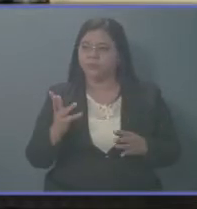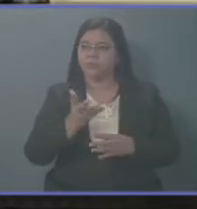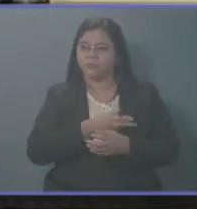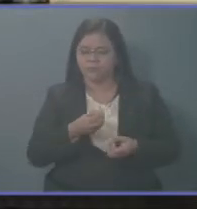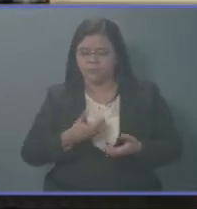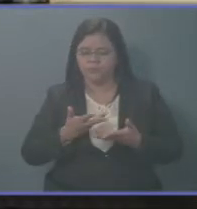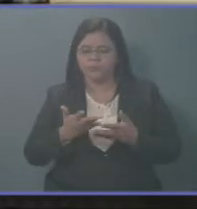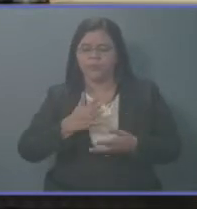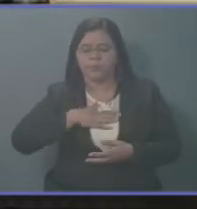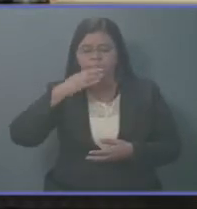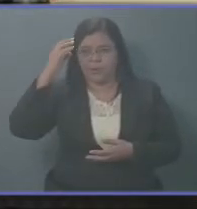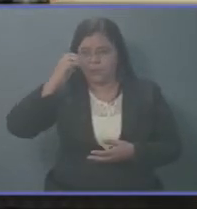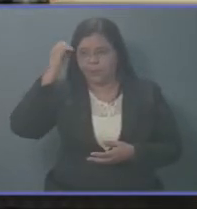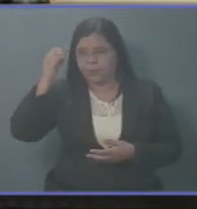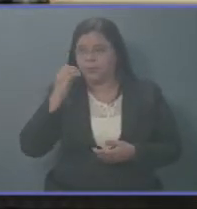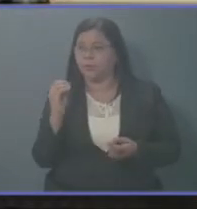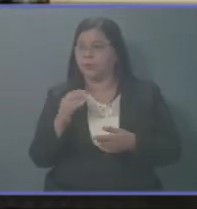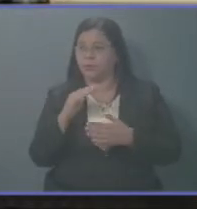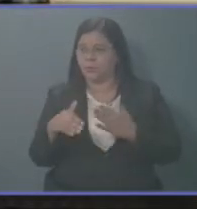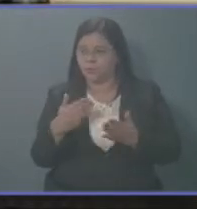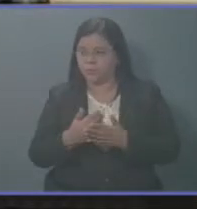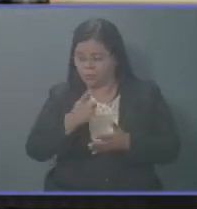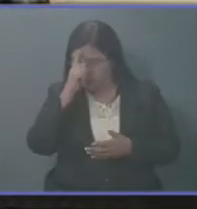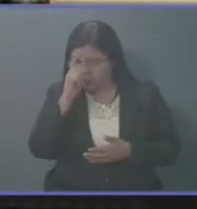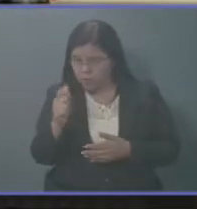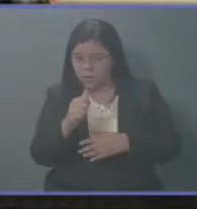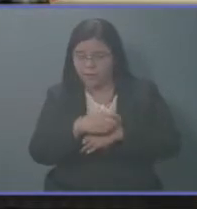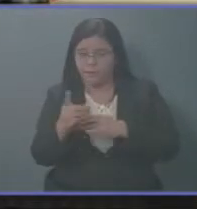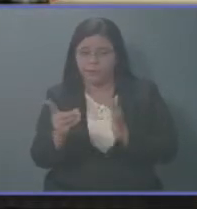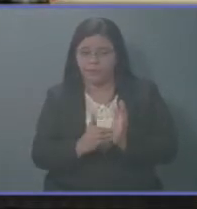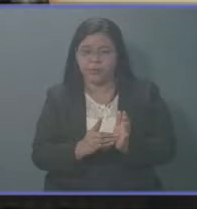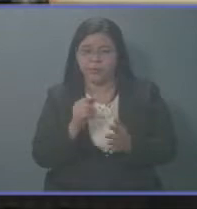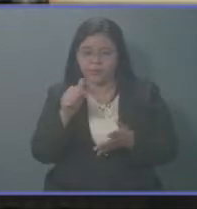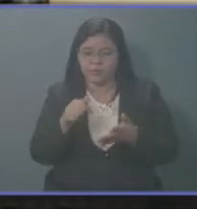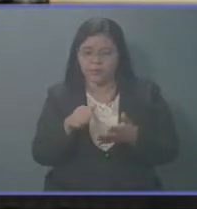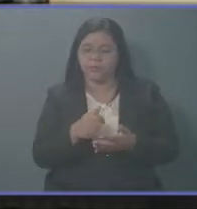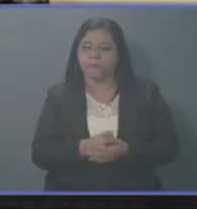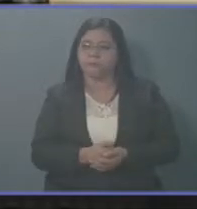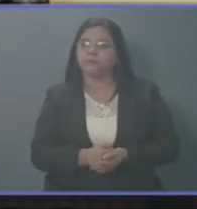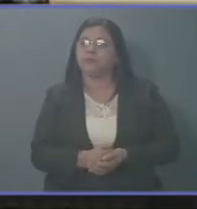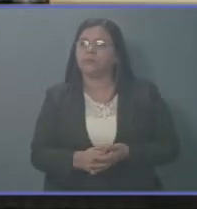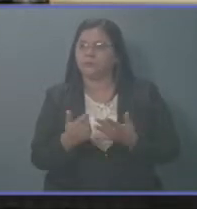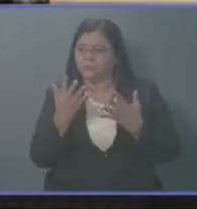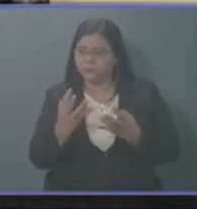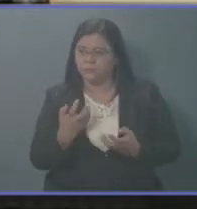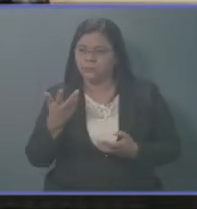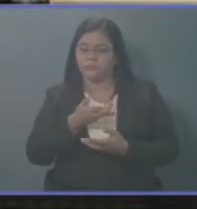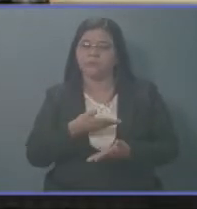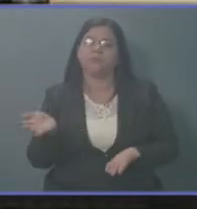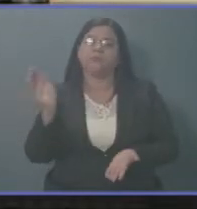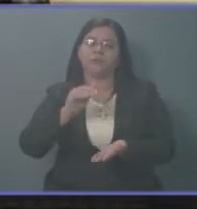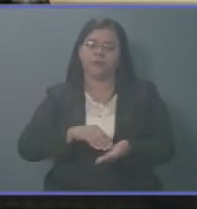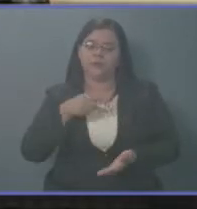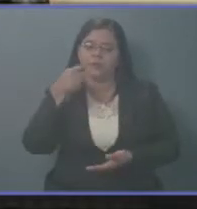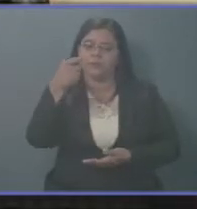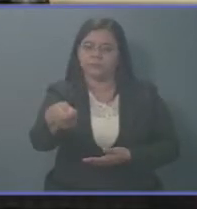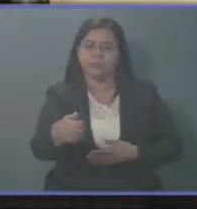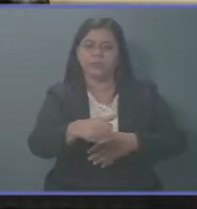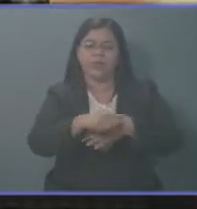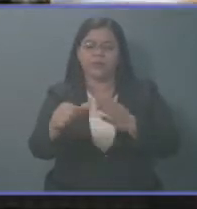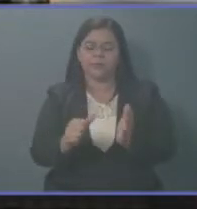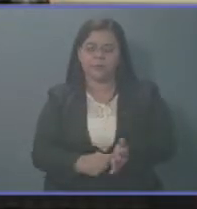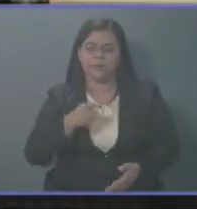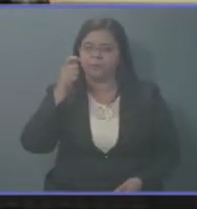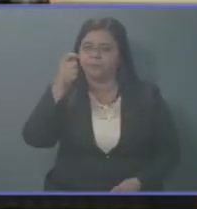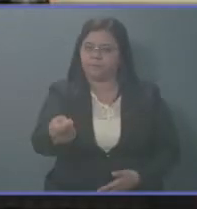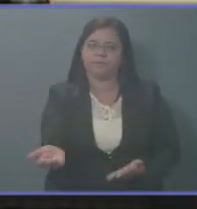constancia de mis consideraciones sobre el particular a los honorables diputados y diputadas en el presente escrito, por lo que me permito devolverles el cuerpo normativo